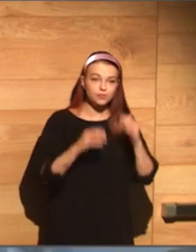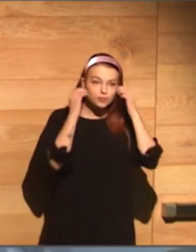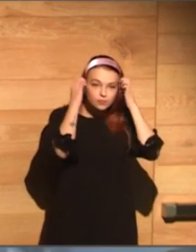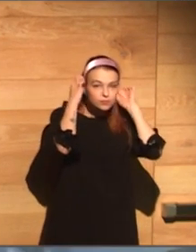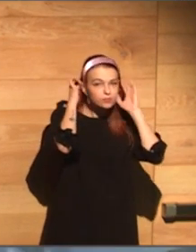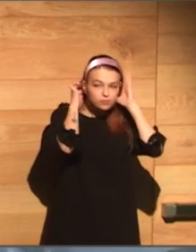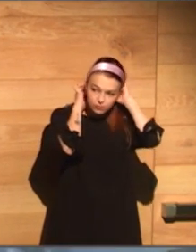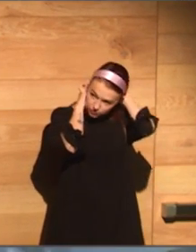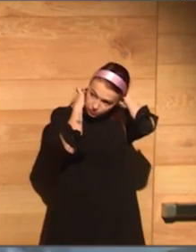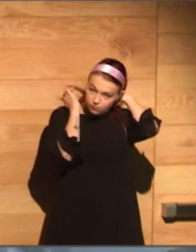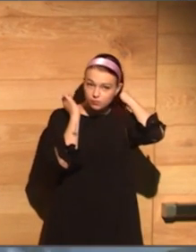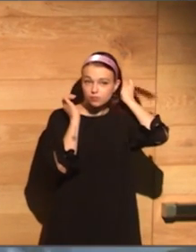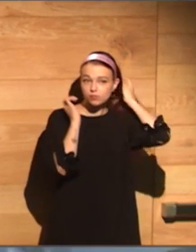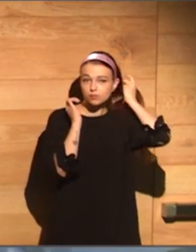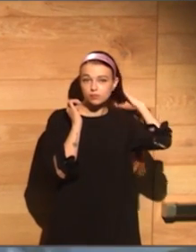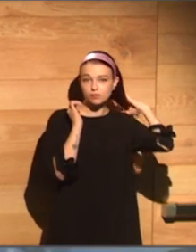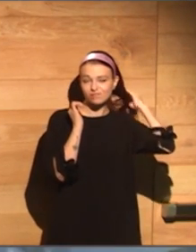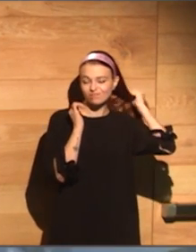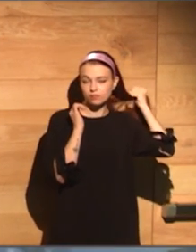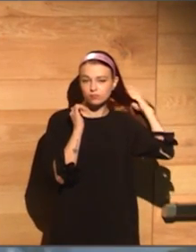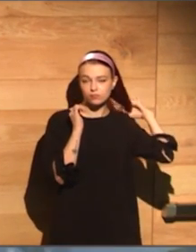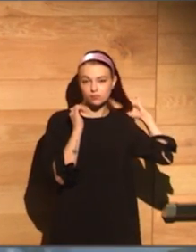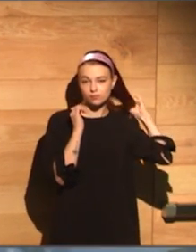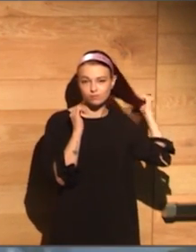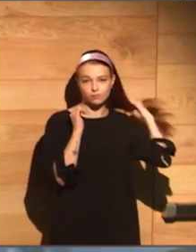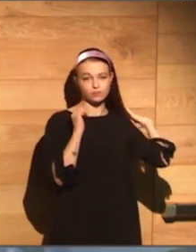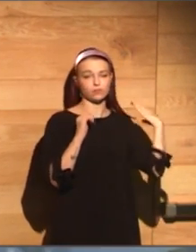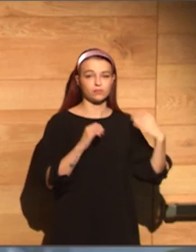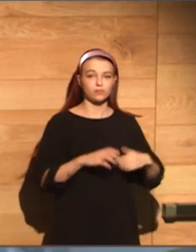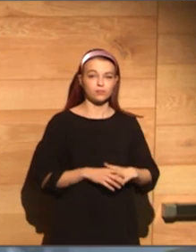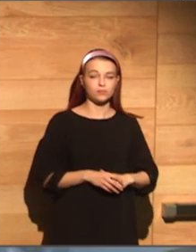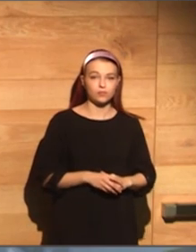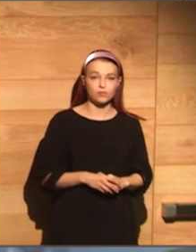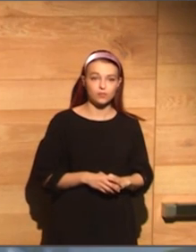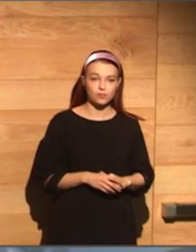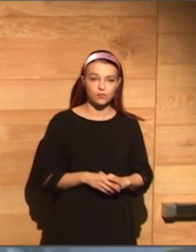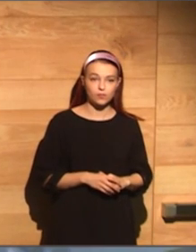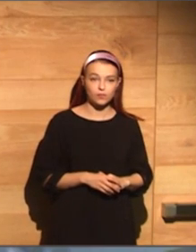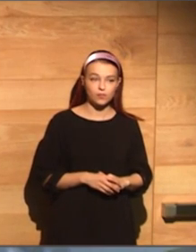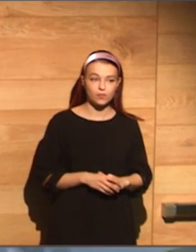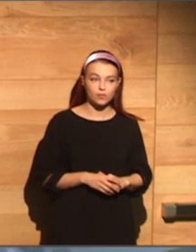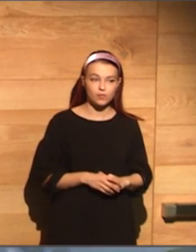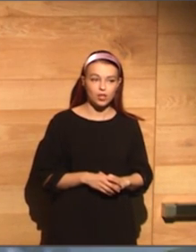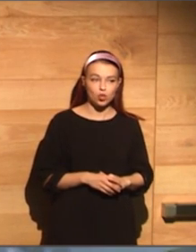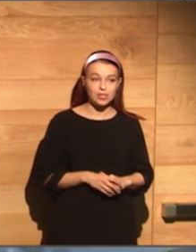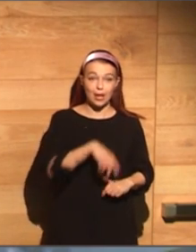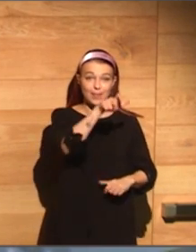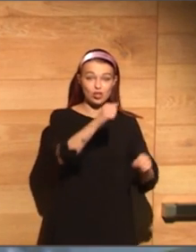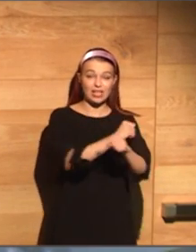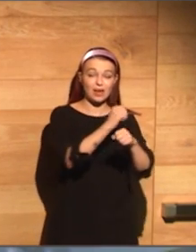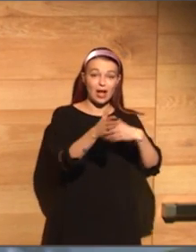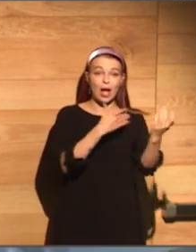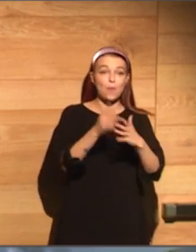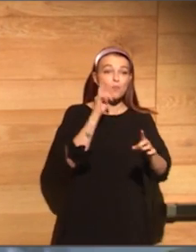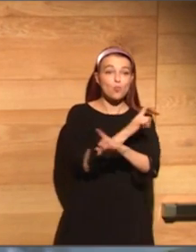y él consideraba que tenía una oreja enfrente de la otra y les daba a sus músicos instrucciones